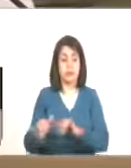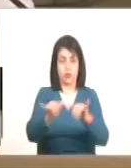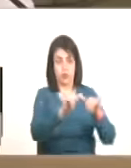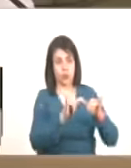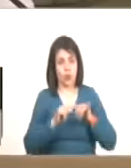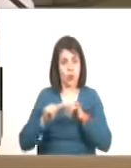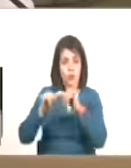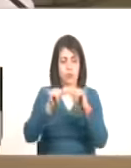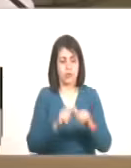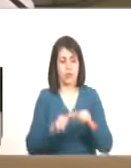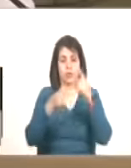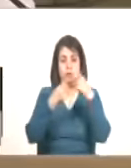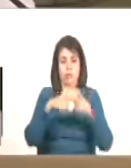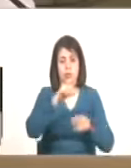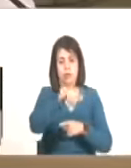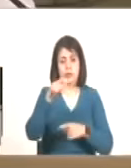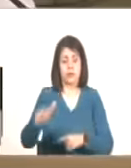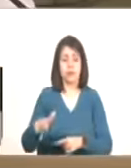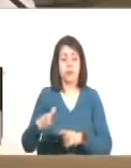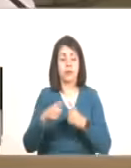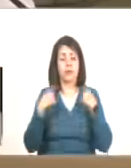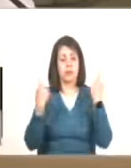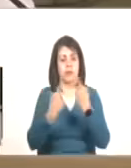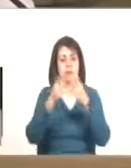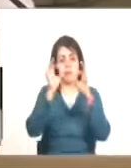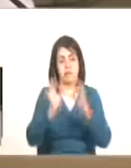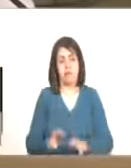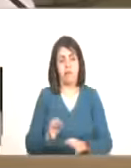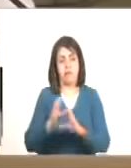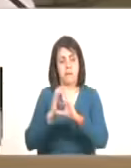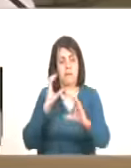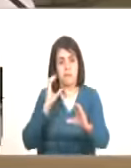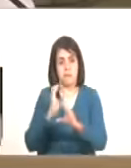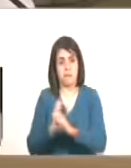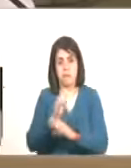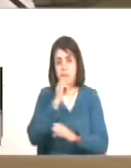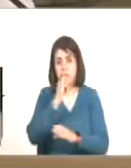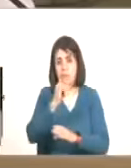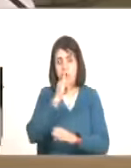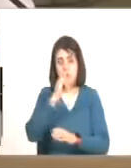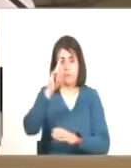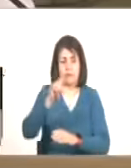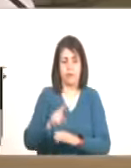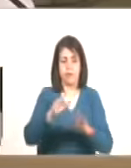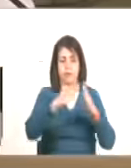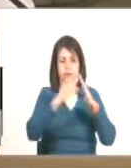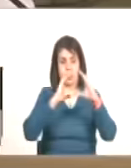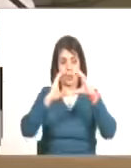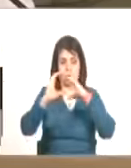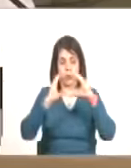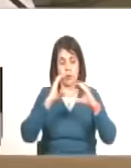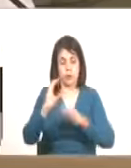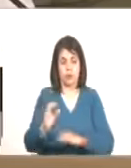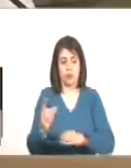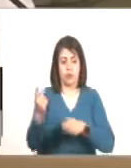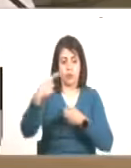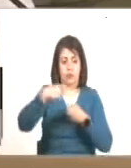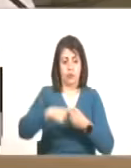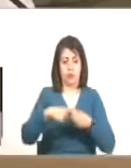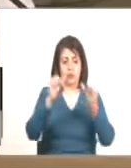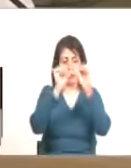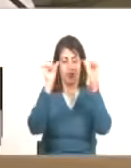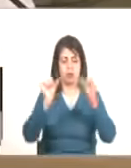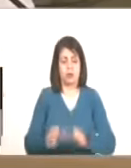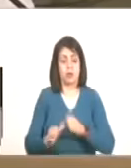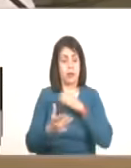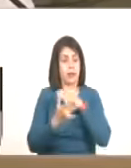de condiciones con las demás, al entorno físico, el transporte, la información y las comunicaciones, incluidos los sistemas y